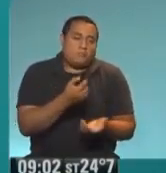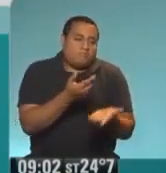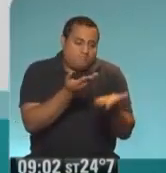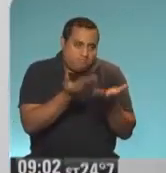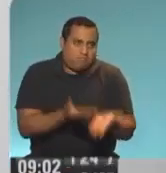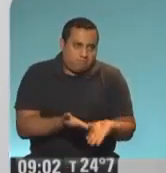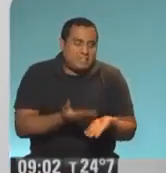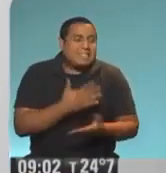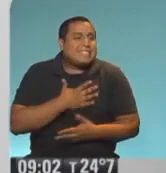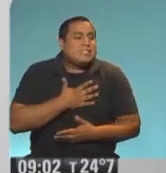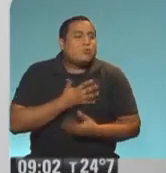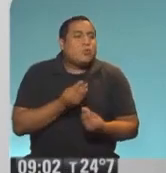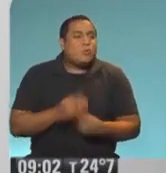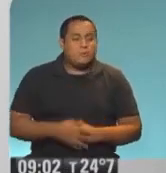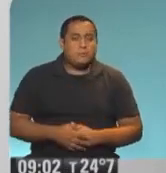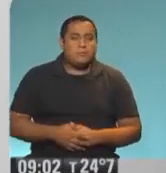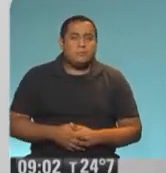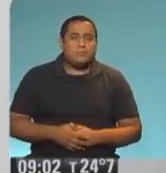ministro.